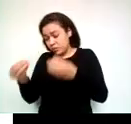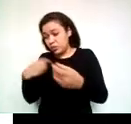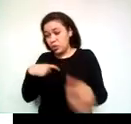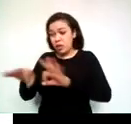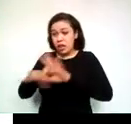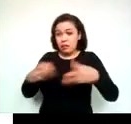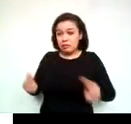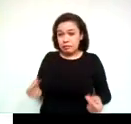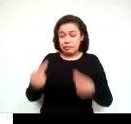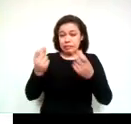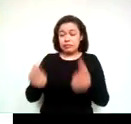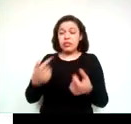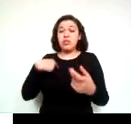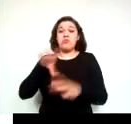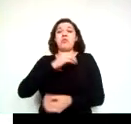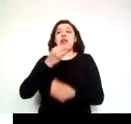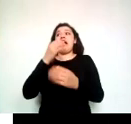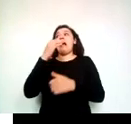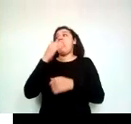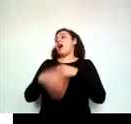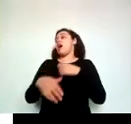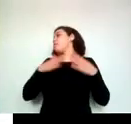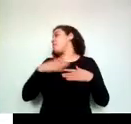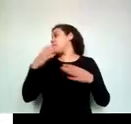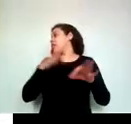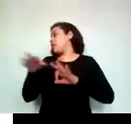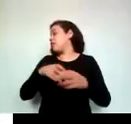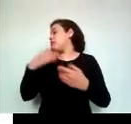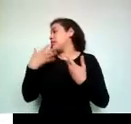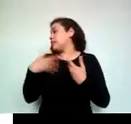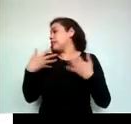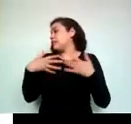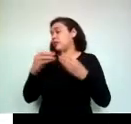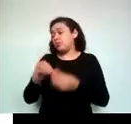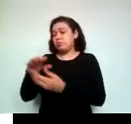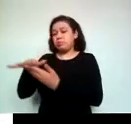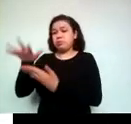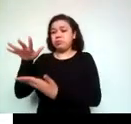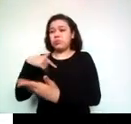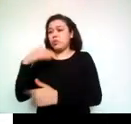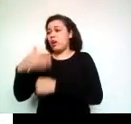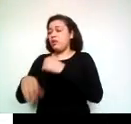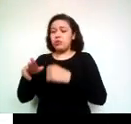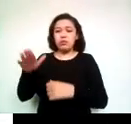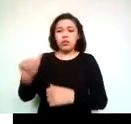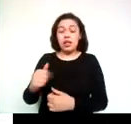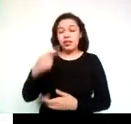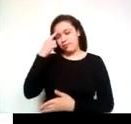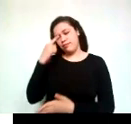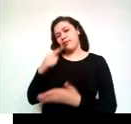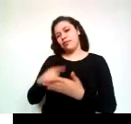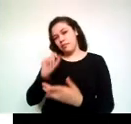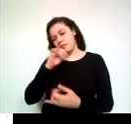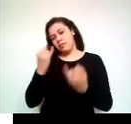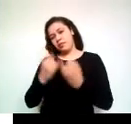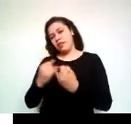aceleradamente porque si no, no termino con todo el trabajo que tengo que desempeñar, pues probablemente esté considerando también que tengo una